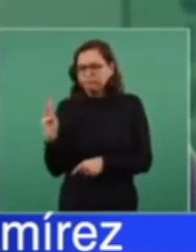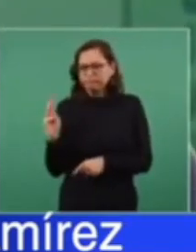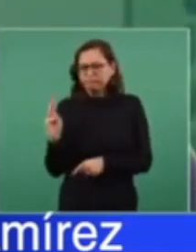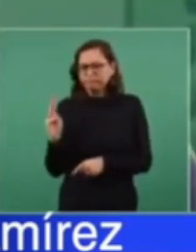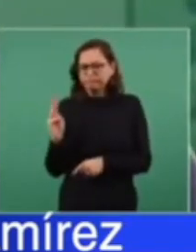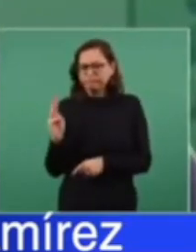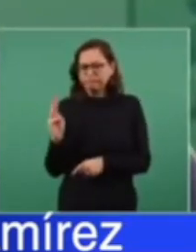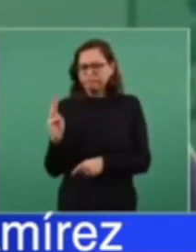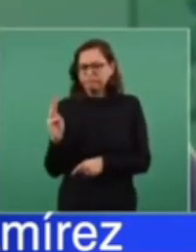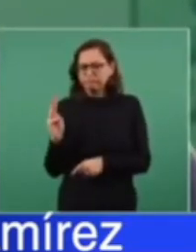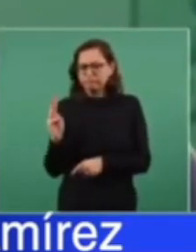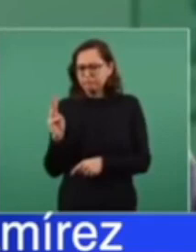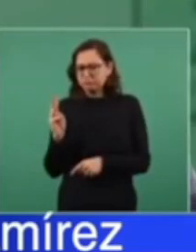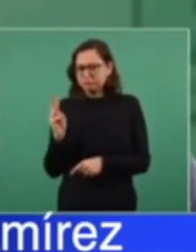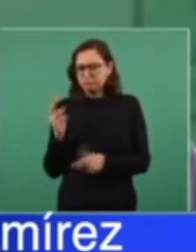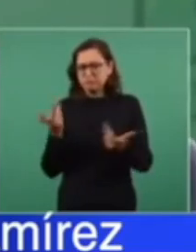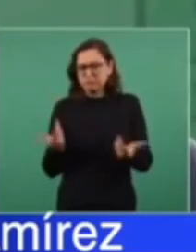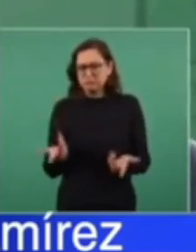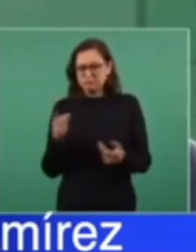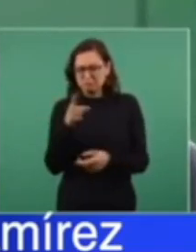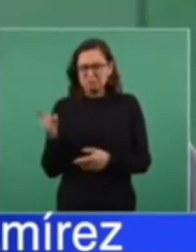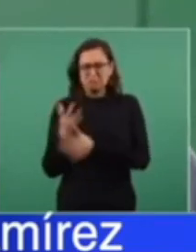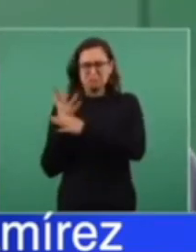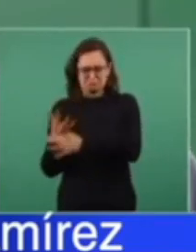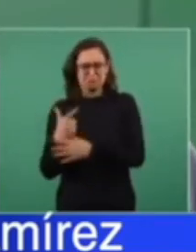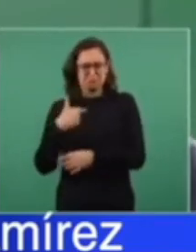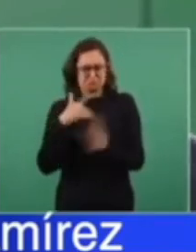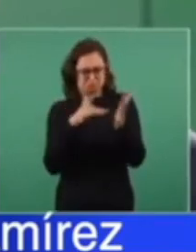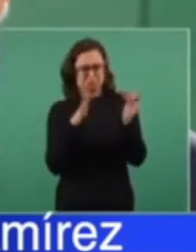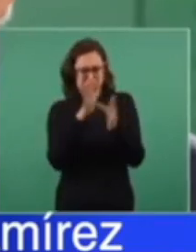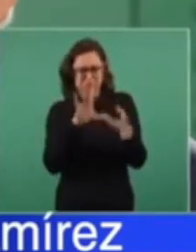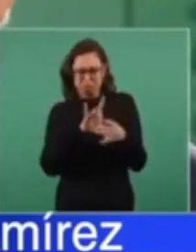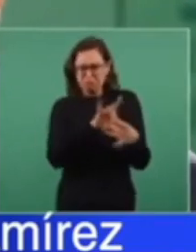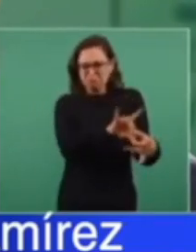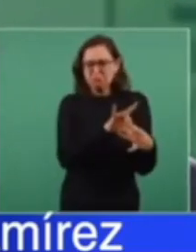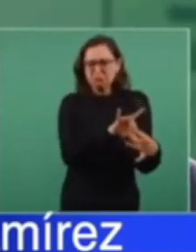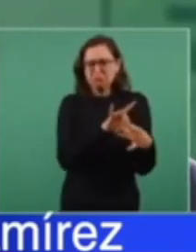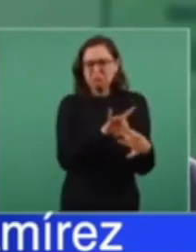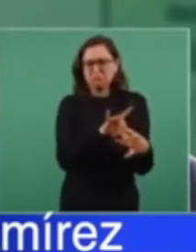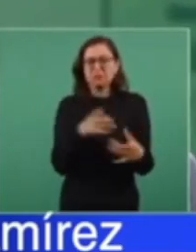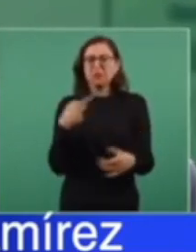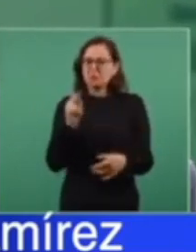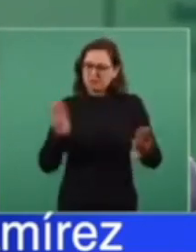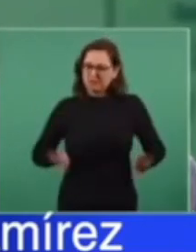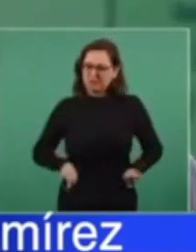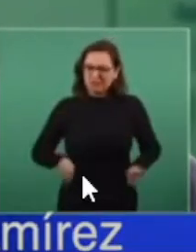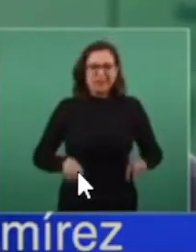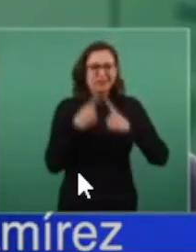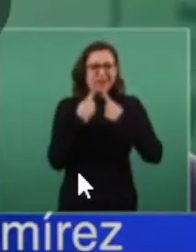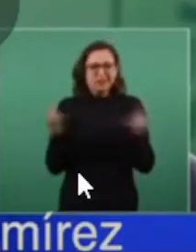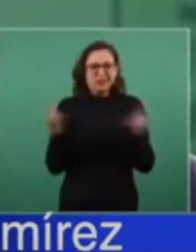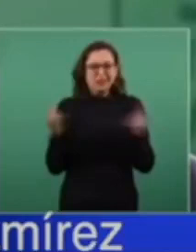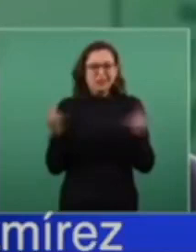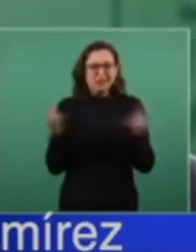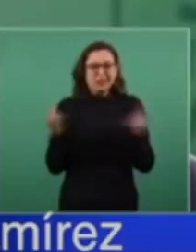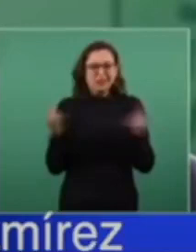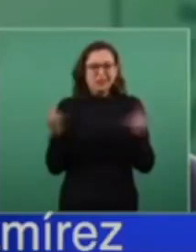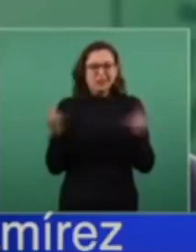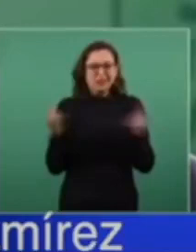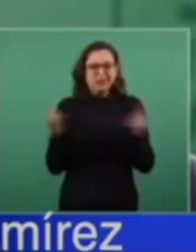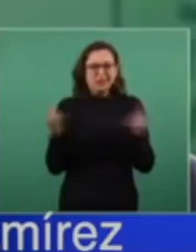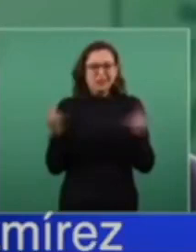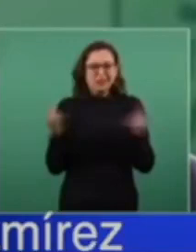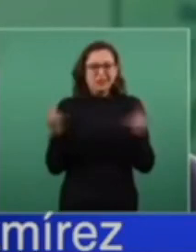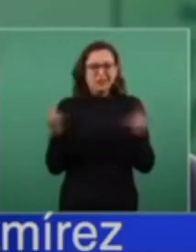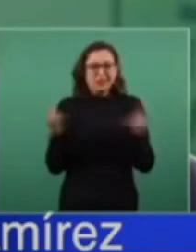son seguidores de Jesús Cristo pero no siguen su ejemplo. Pues ahí está,